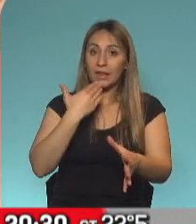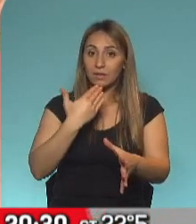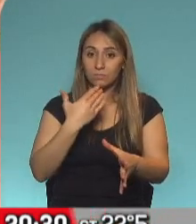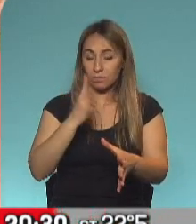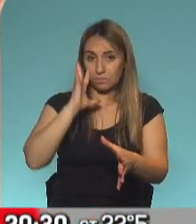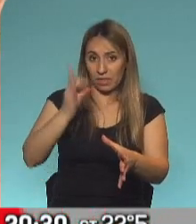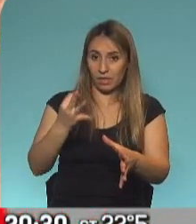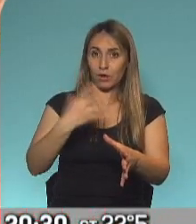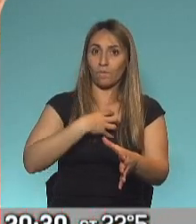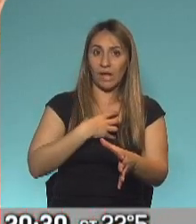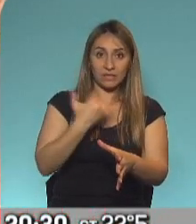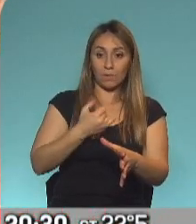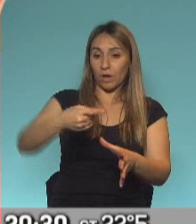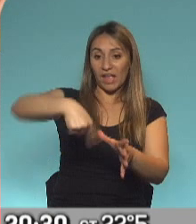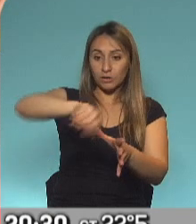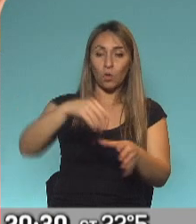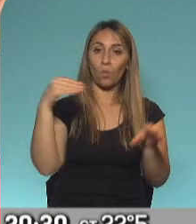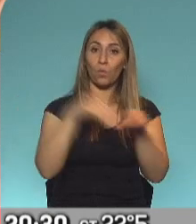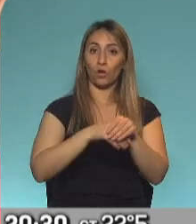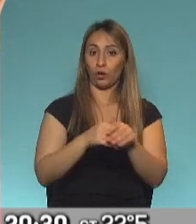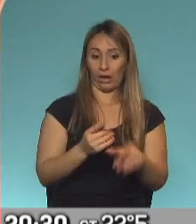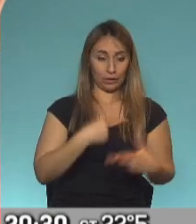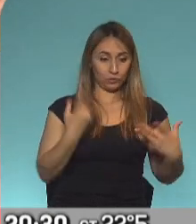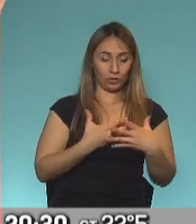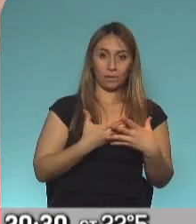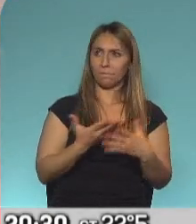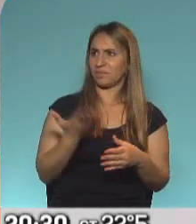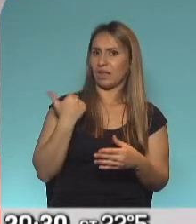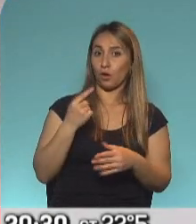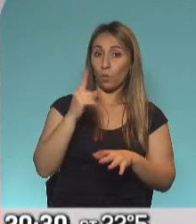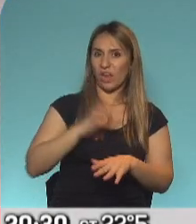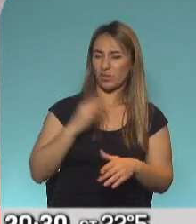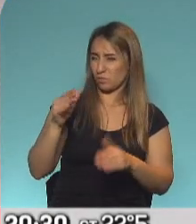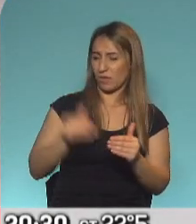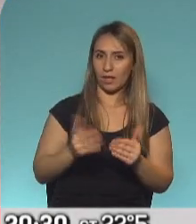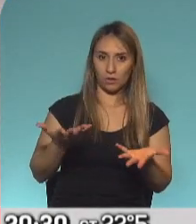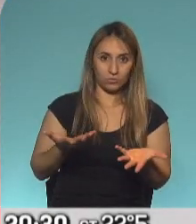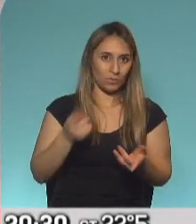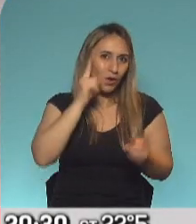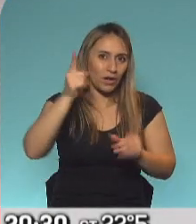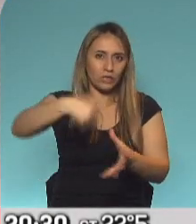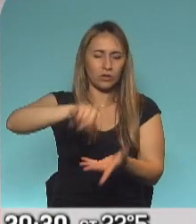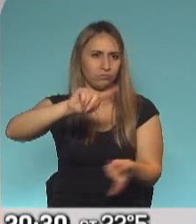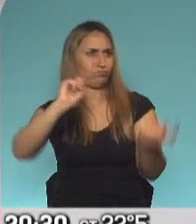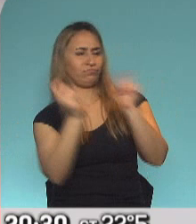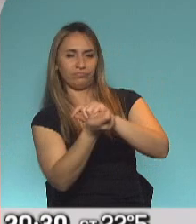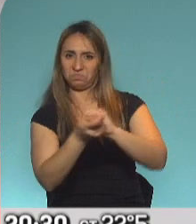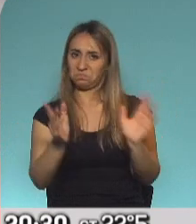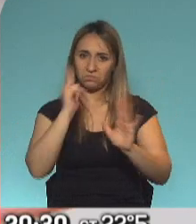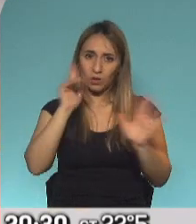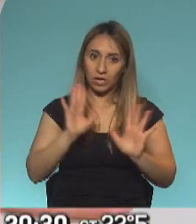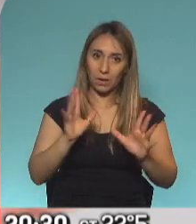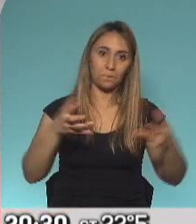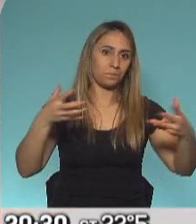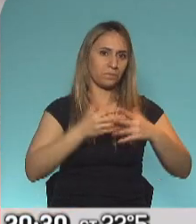mayor confianza que tenemos. Y eso fue hace menos de un año y yo no creo que eso se haya modificado. La confianza desde el punto de vista